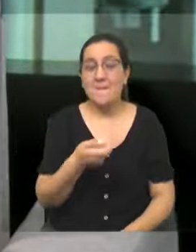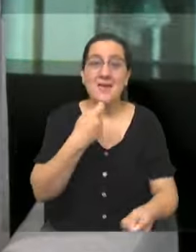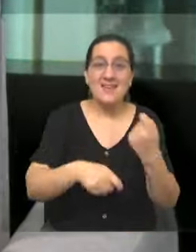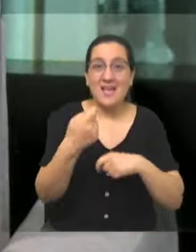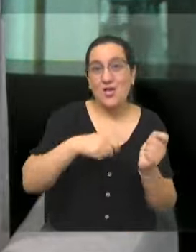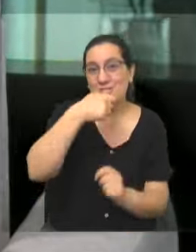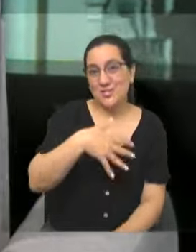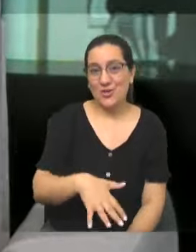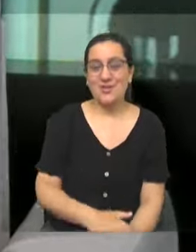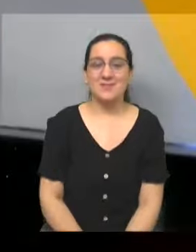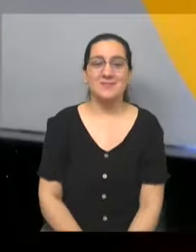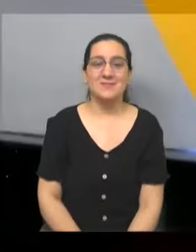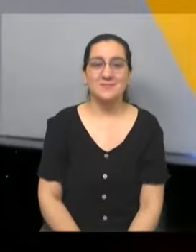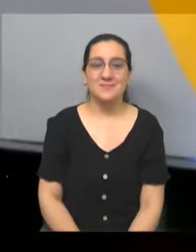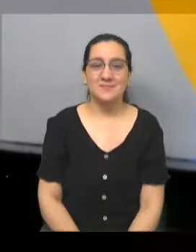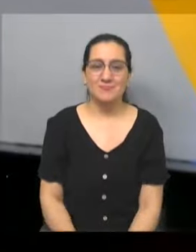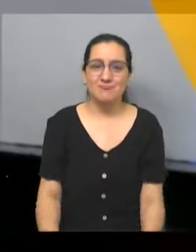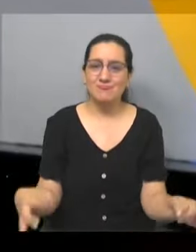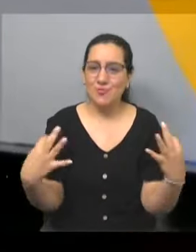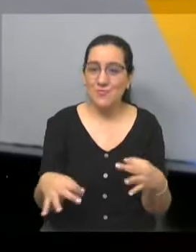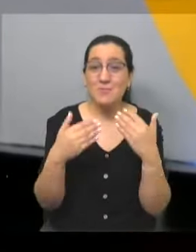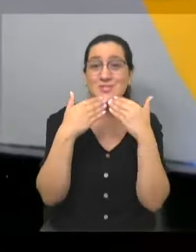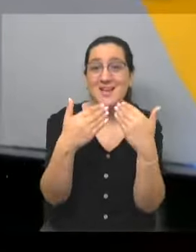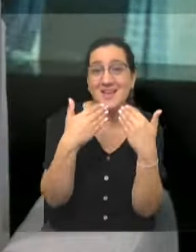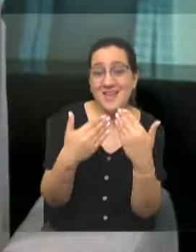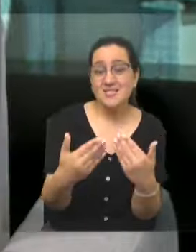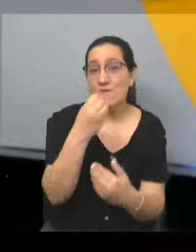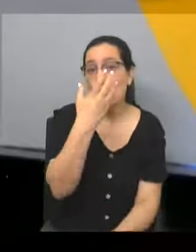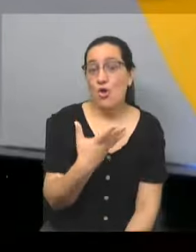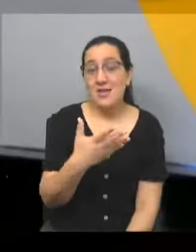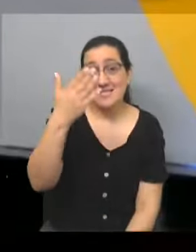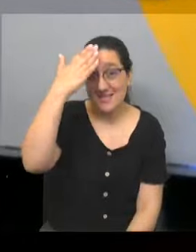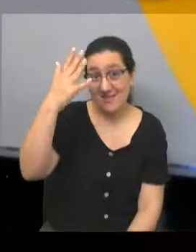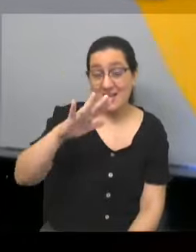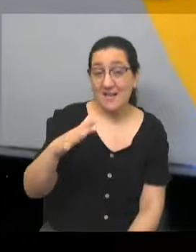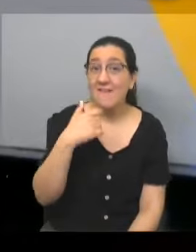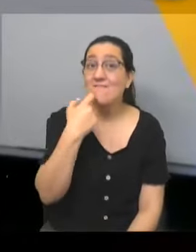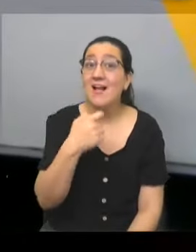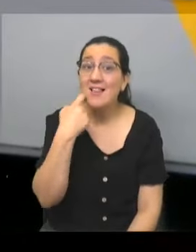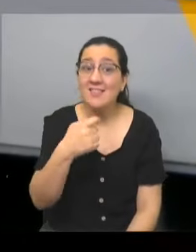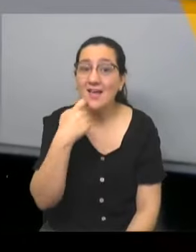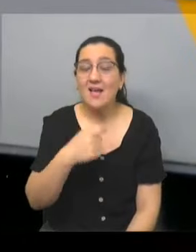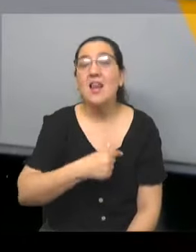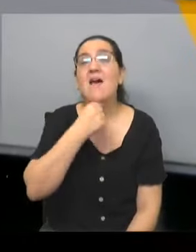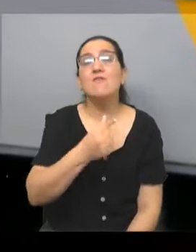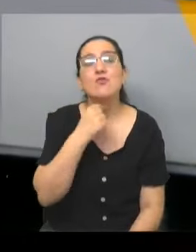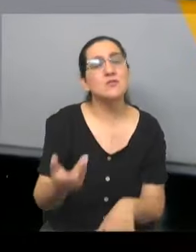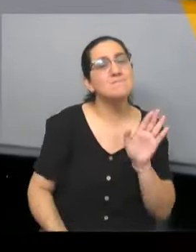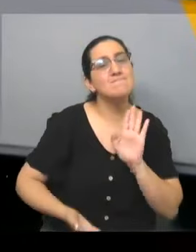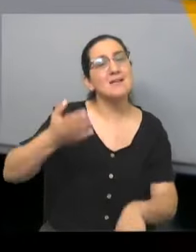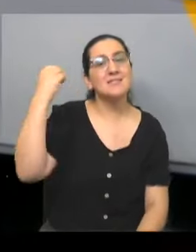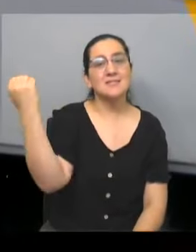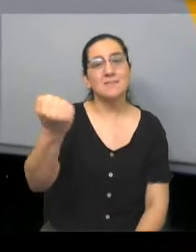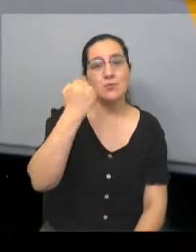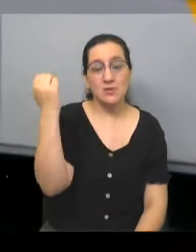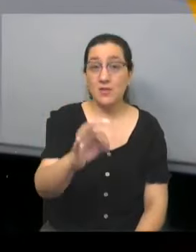historia, mercado de historias. ¡Muchas gracias, Flor! Gracias a vos. ¿Saben qué falta? La voz más importante de este